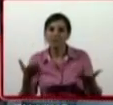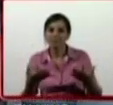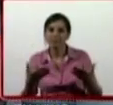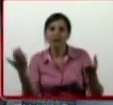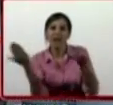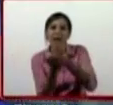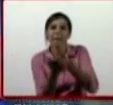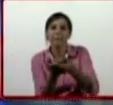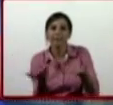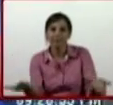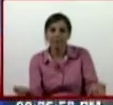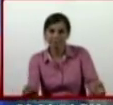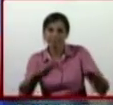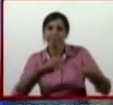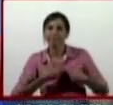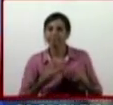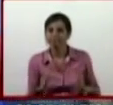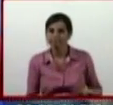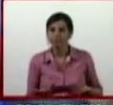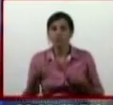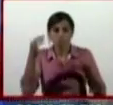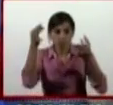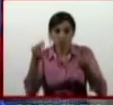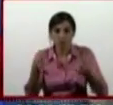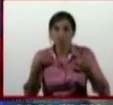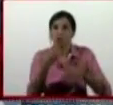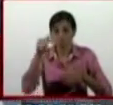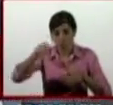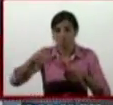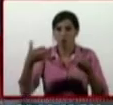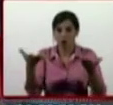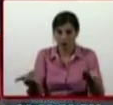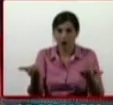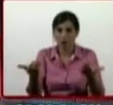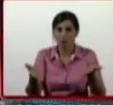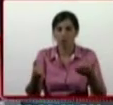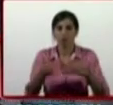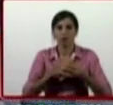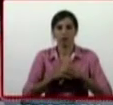carpeta? Yo estoy seguro que si yo digo en este momento, en un segundo,